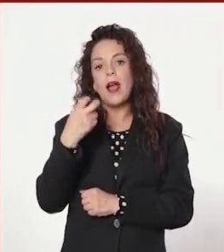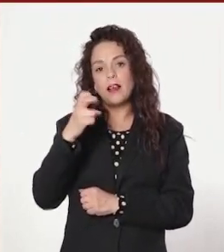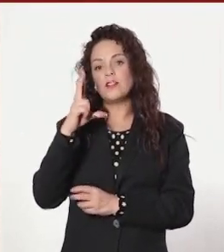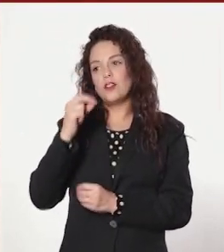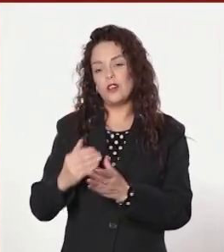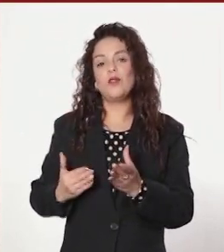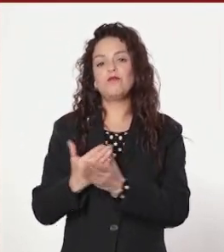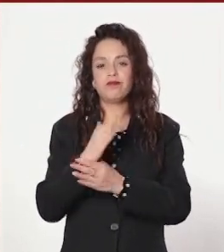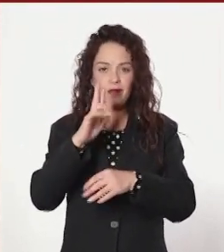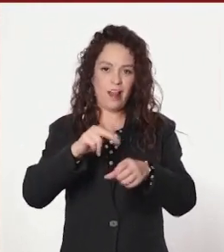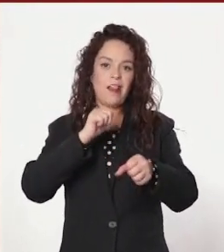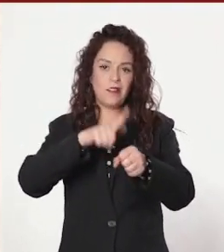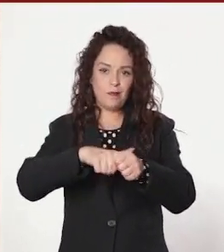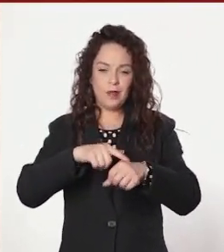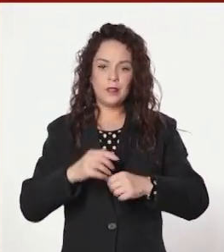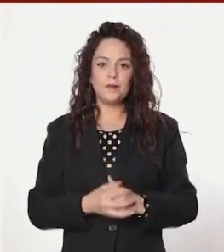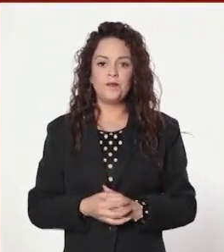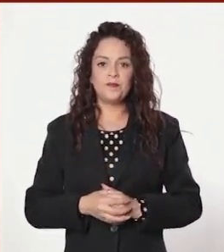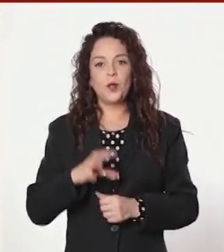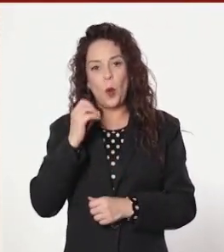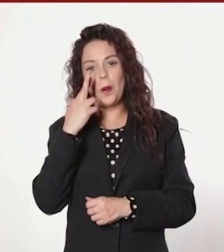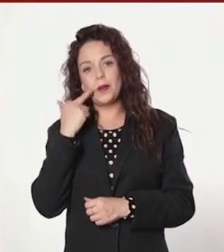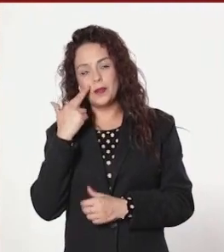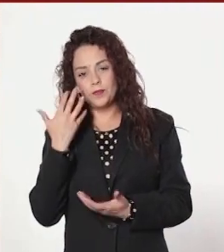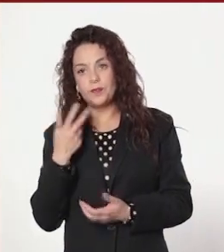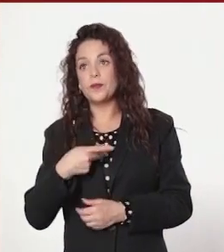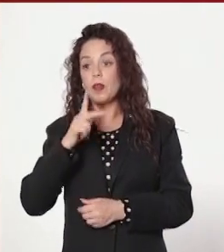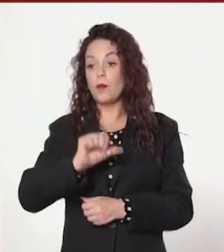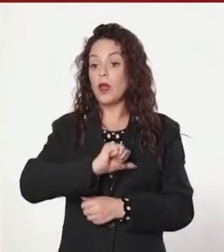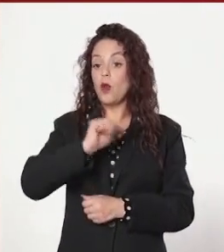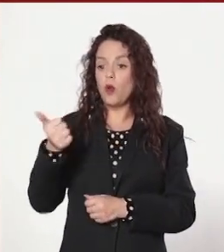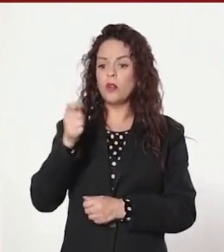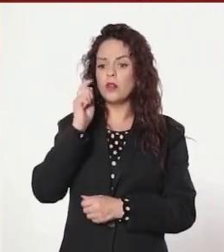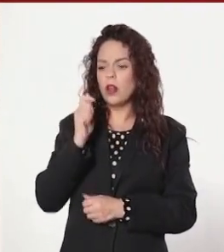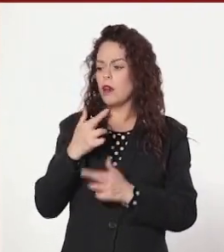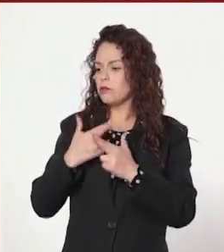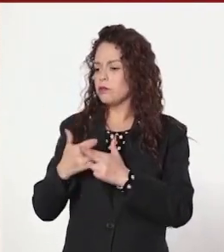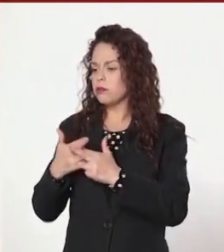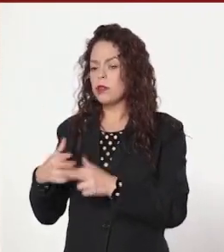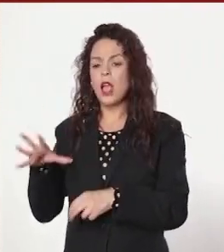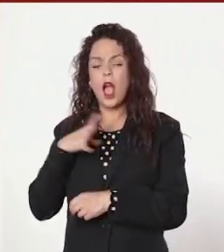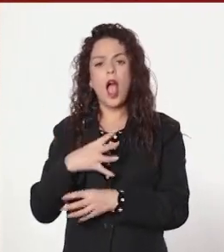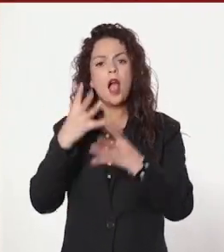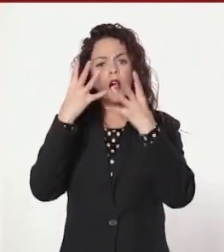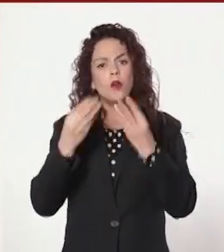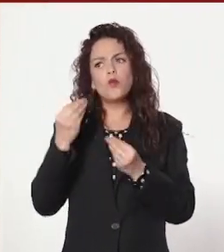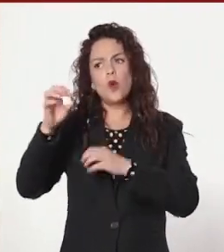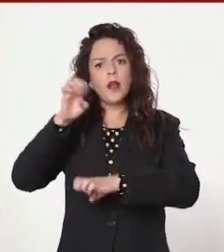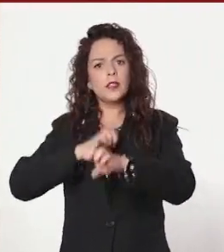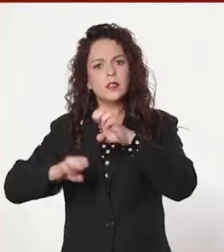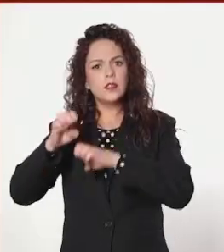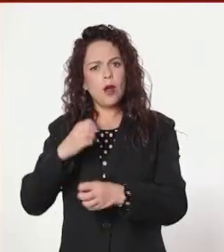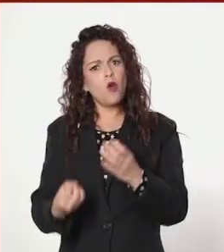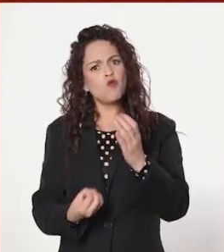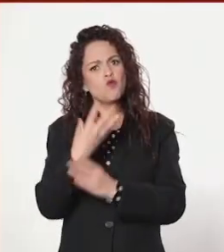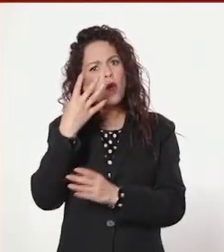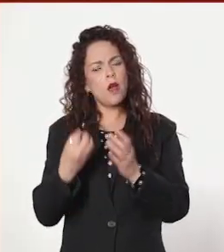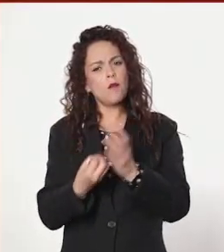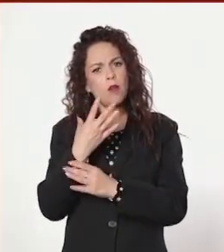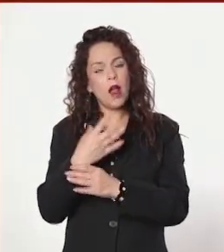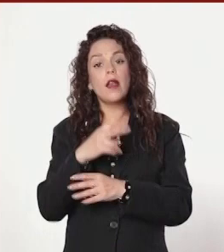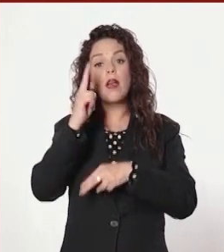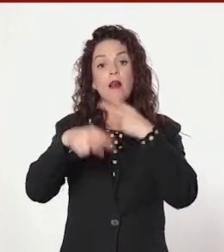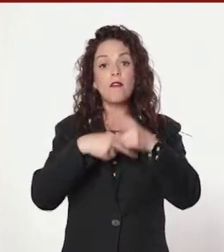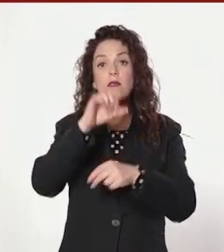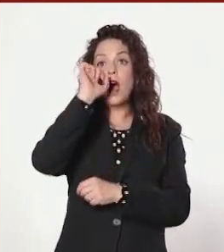esto. Y los otros restos, ¿qué podemos hacer con los otros restos? Hay muchas empresas ahorita que están surgiendo muy padres que pasan a tu casa